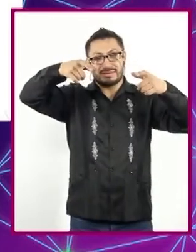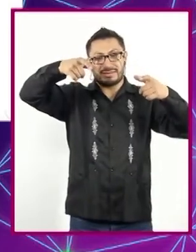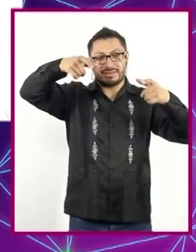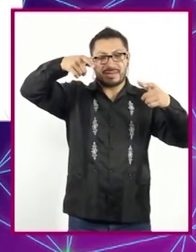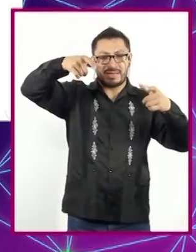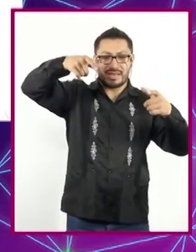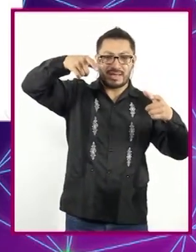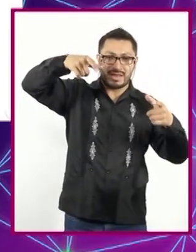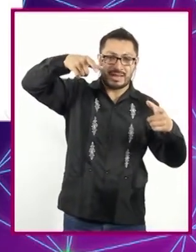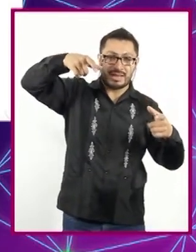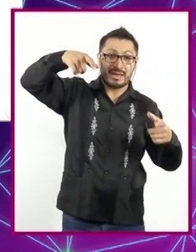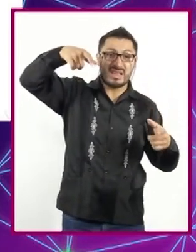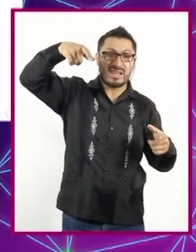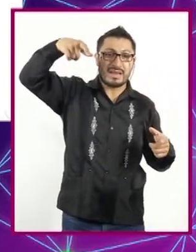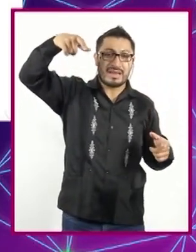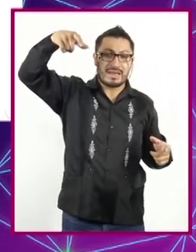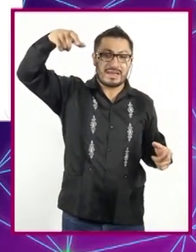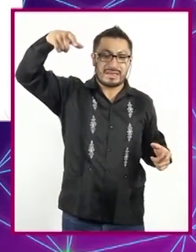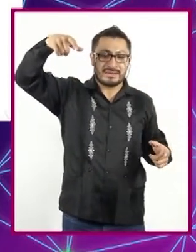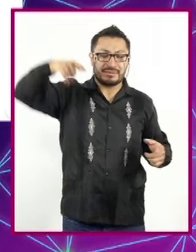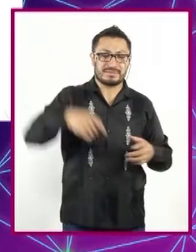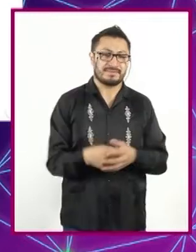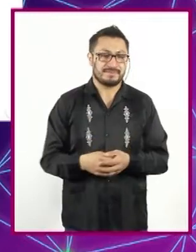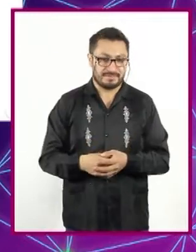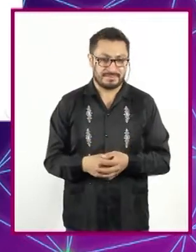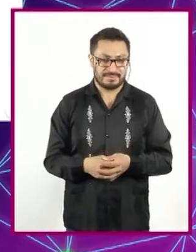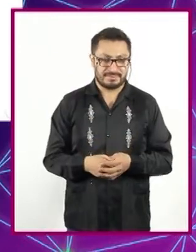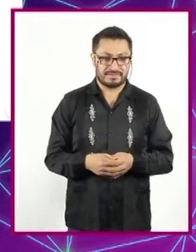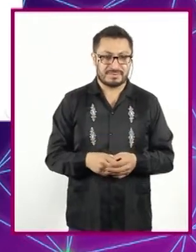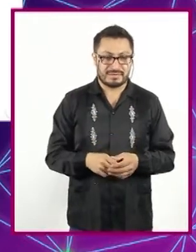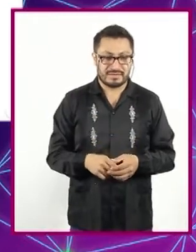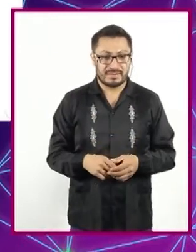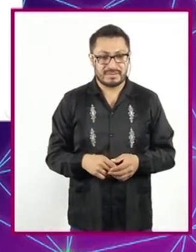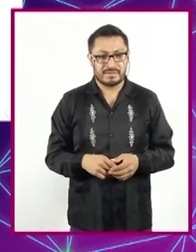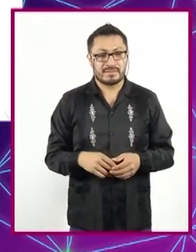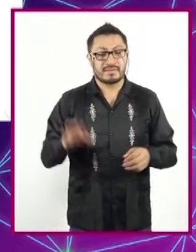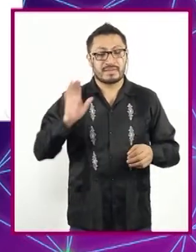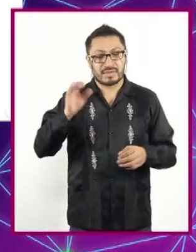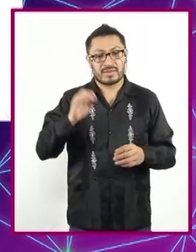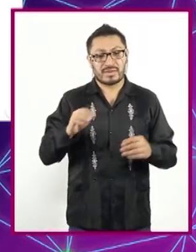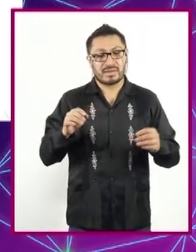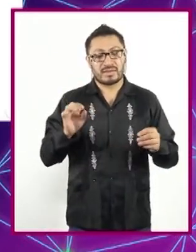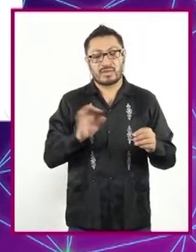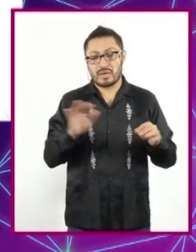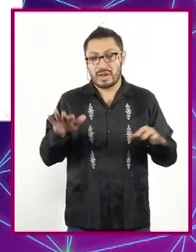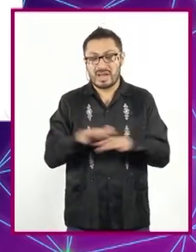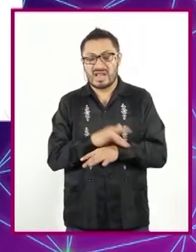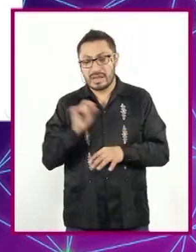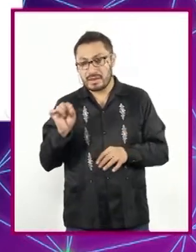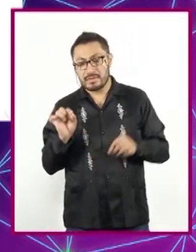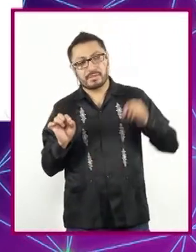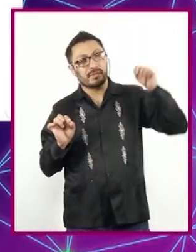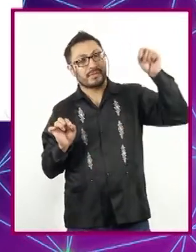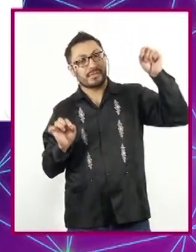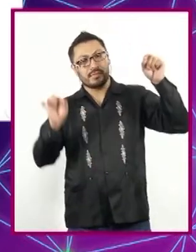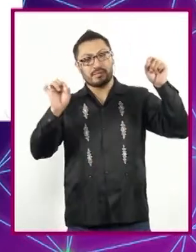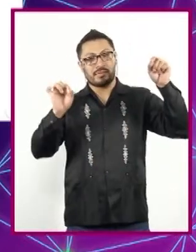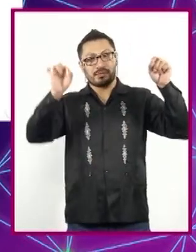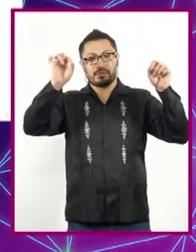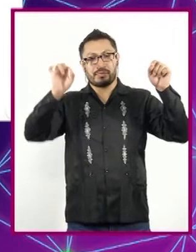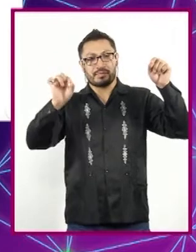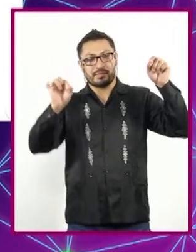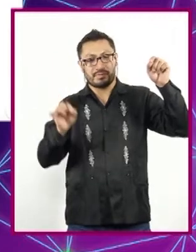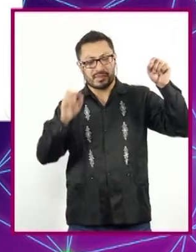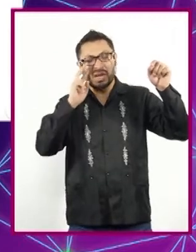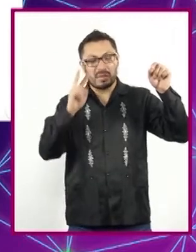elipse será más larga. Cuando éste se incline más, se cambian de lugar los puntos de referencia.